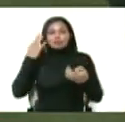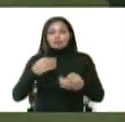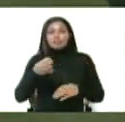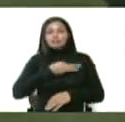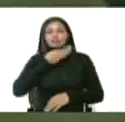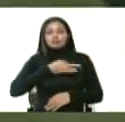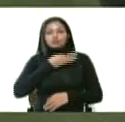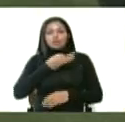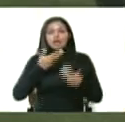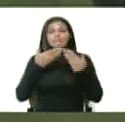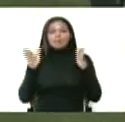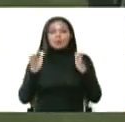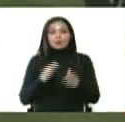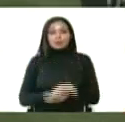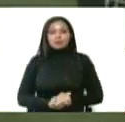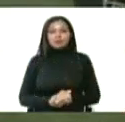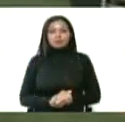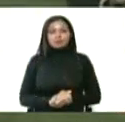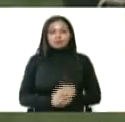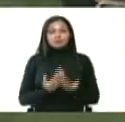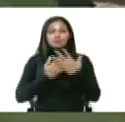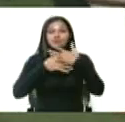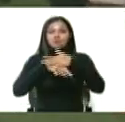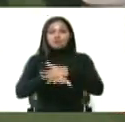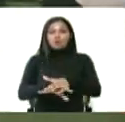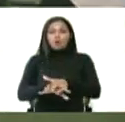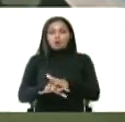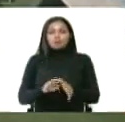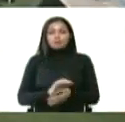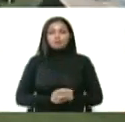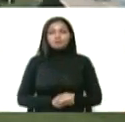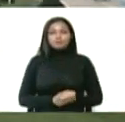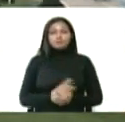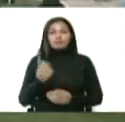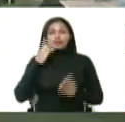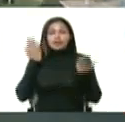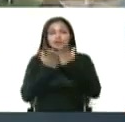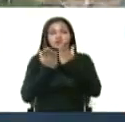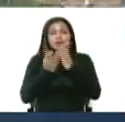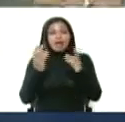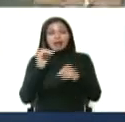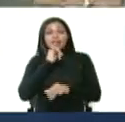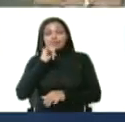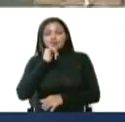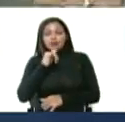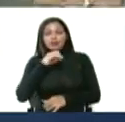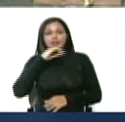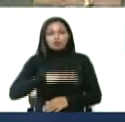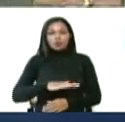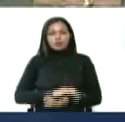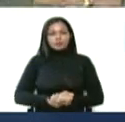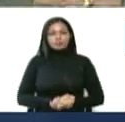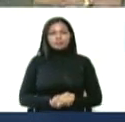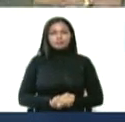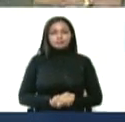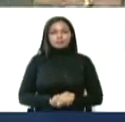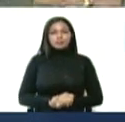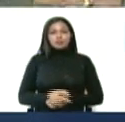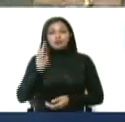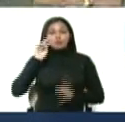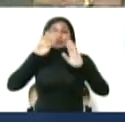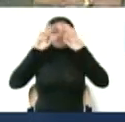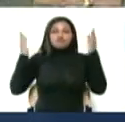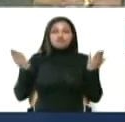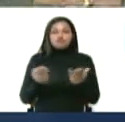social pública integral. Hay que estudiar la historia. Y eso fue un fenómeno